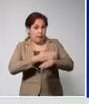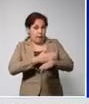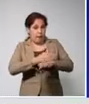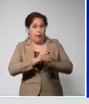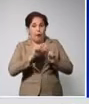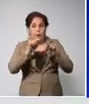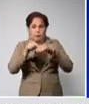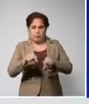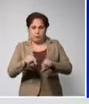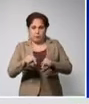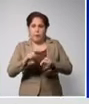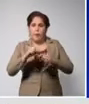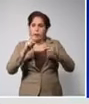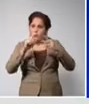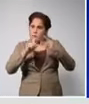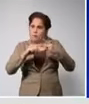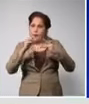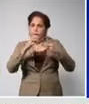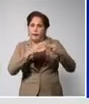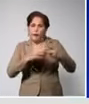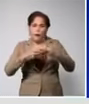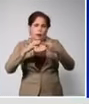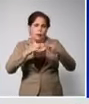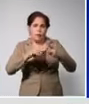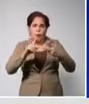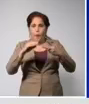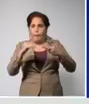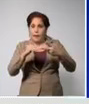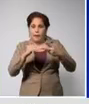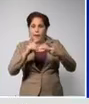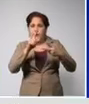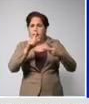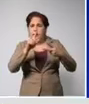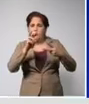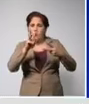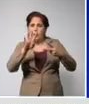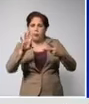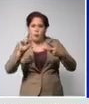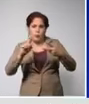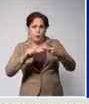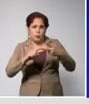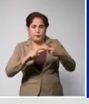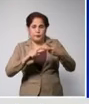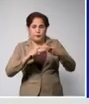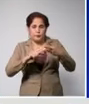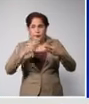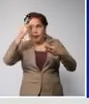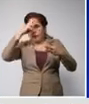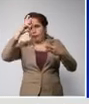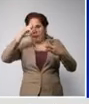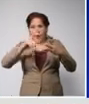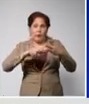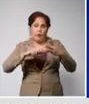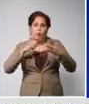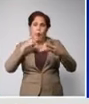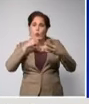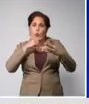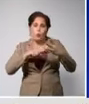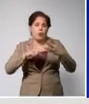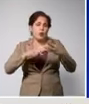Le sigue Estados Unidos de Norteamérica con 1.141, México, Rusia,